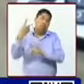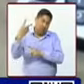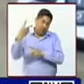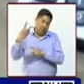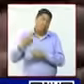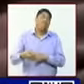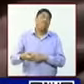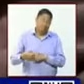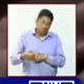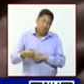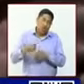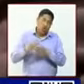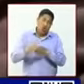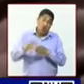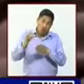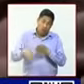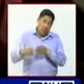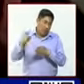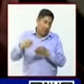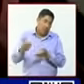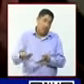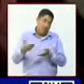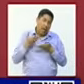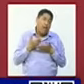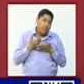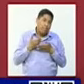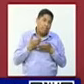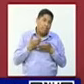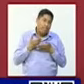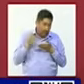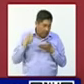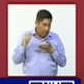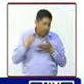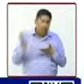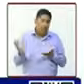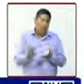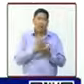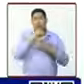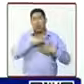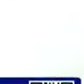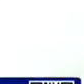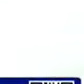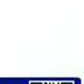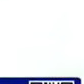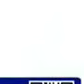recibido de manera entera por parte del trabajador. No hay ninguna retención ni costo accesorio alguno, ¿no?